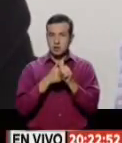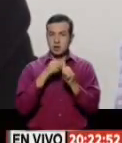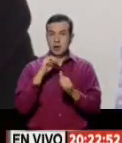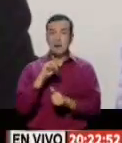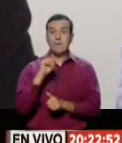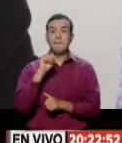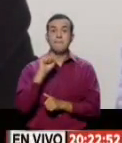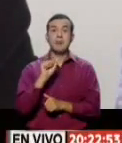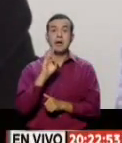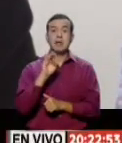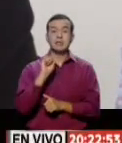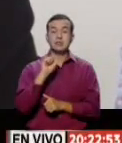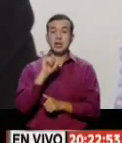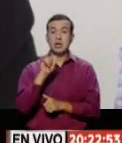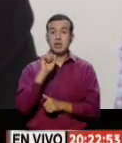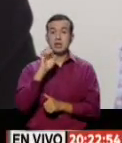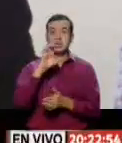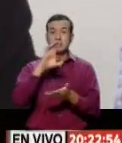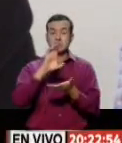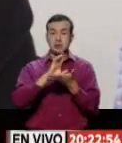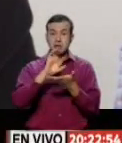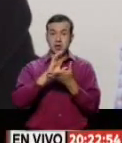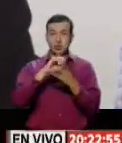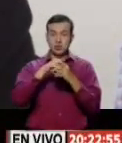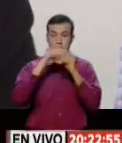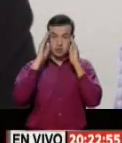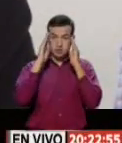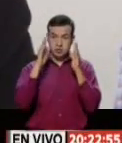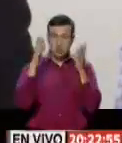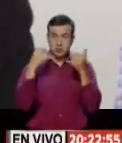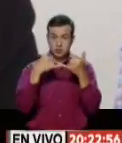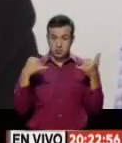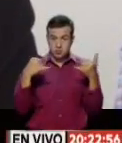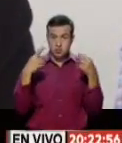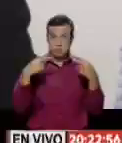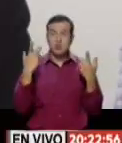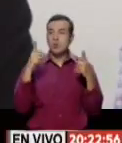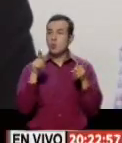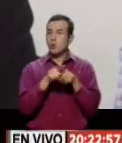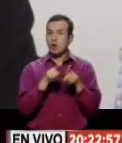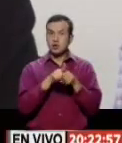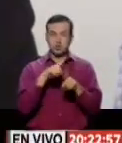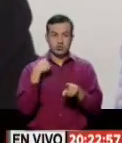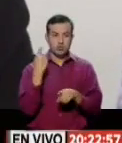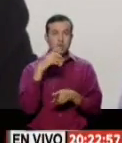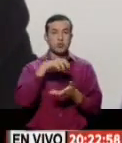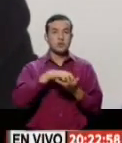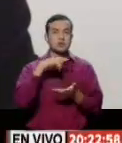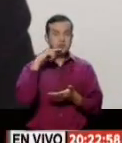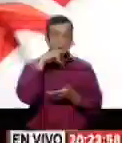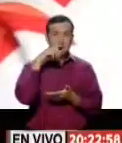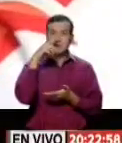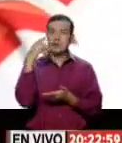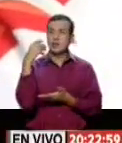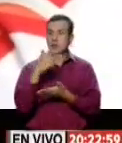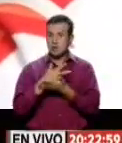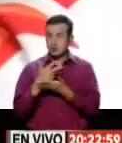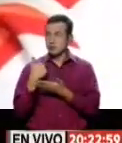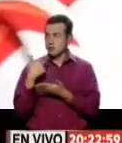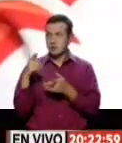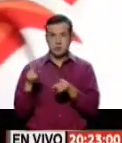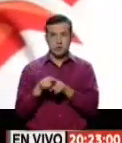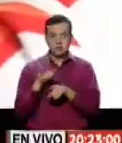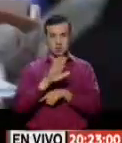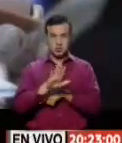Mataje un centro binacional de atención de frontera, al igual que tenemos en la provincia de Sucumbíos, en la provincia del Carchi. En este